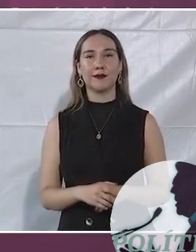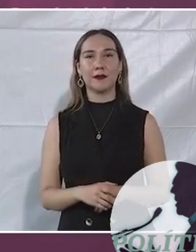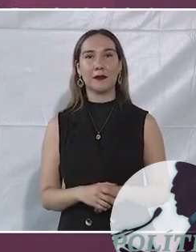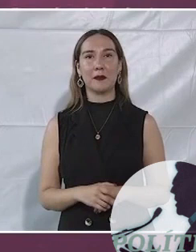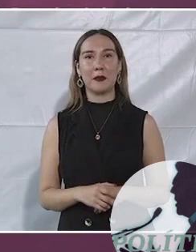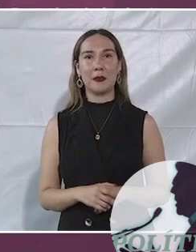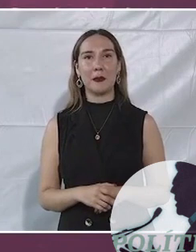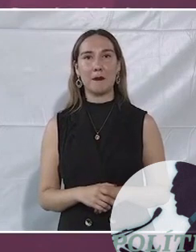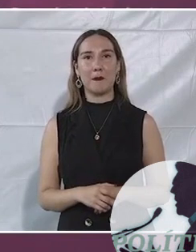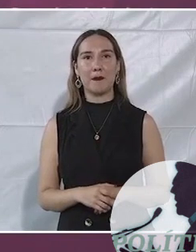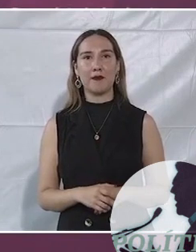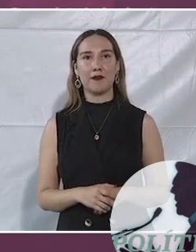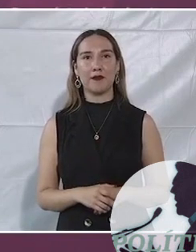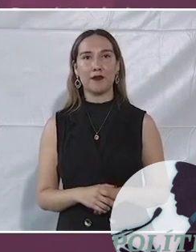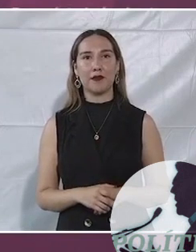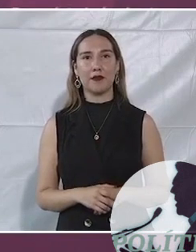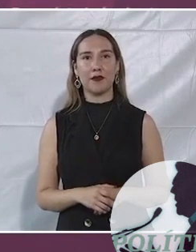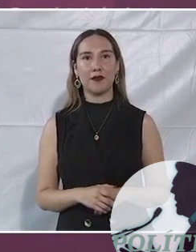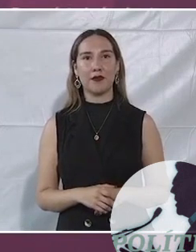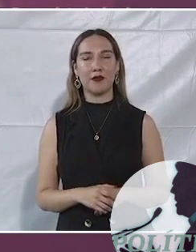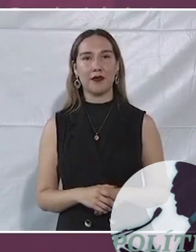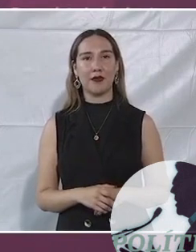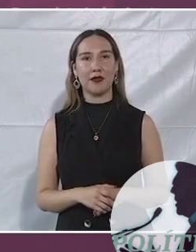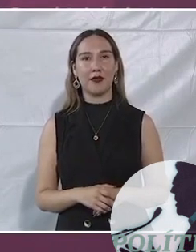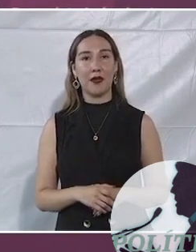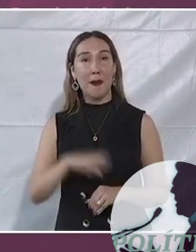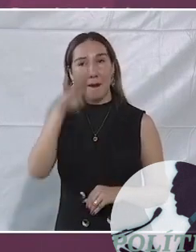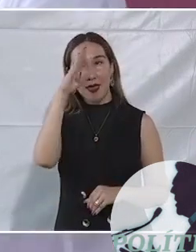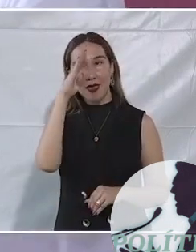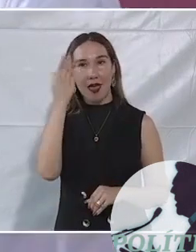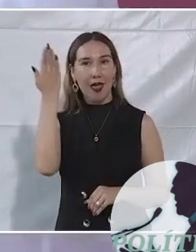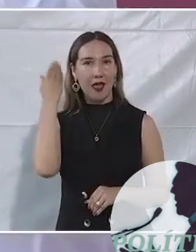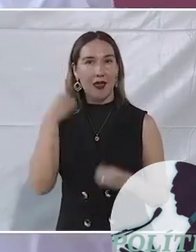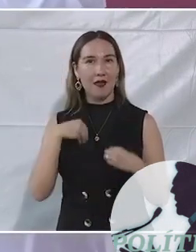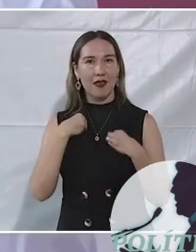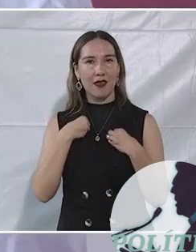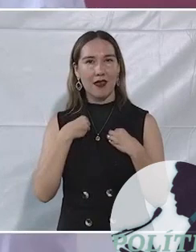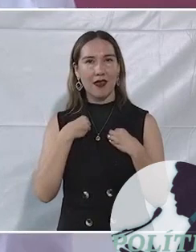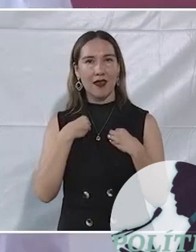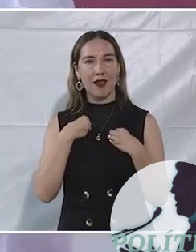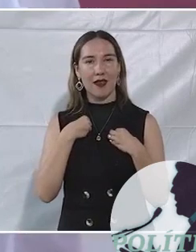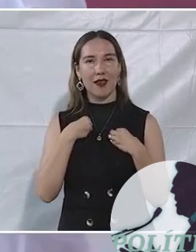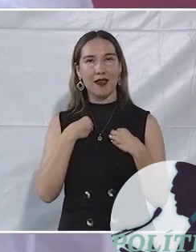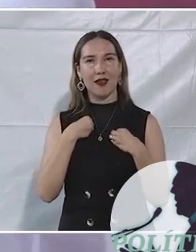es de San Luis Potosí, no, es Gilitla o Asla.